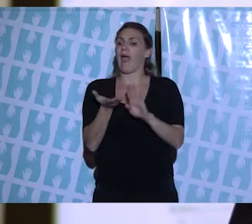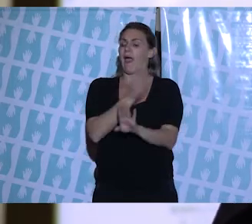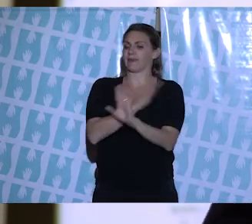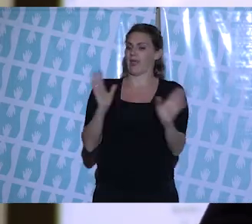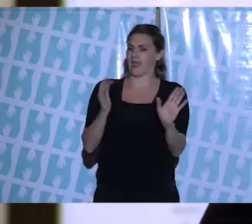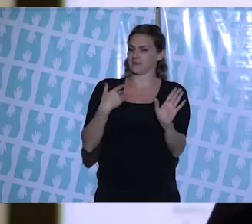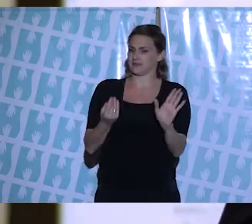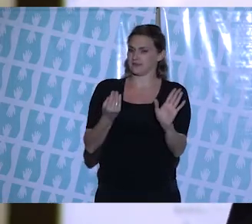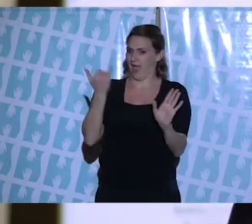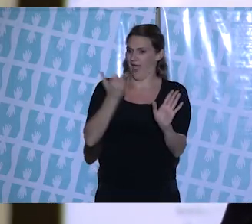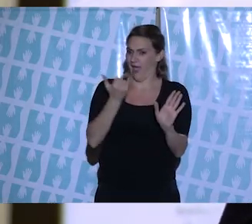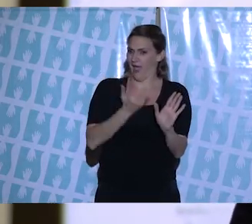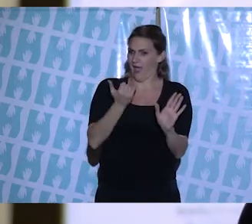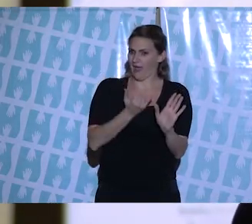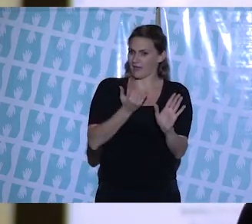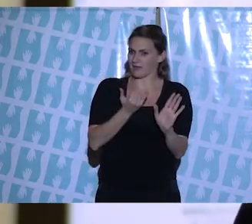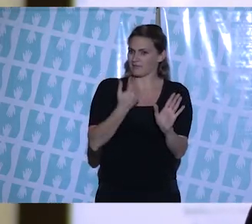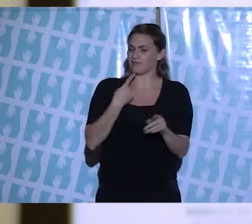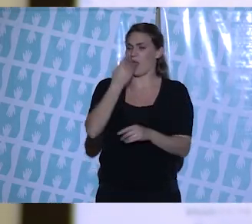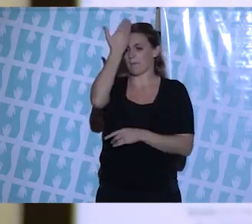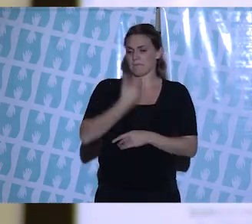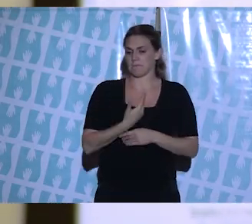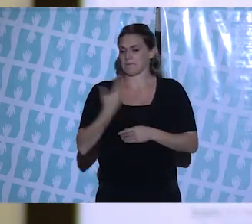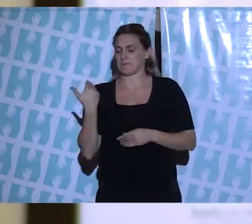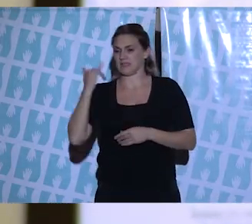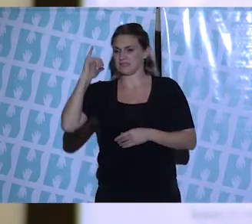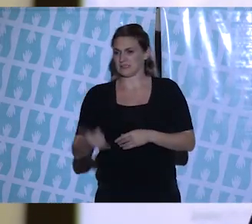los síntomas aparezcan de un lado del cuerpo.